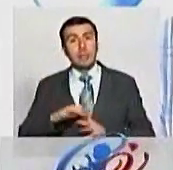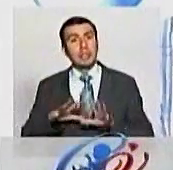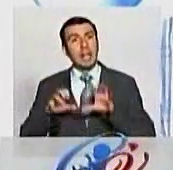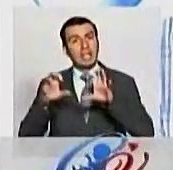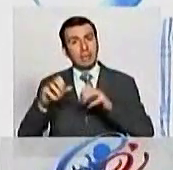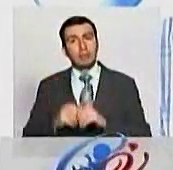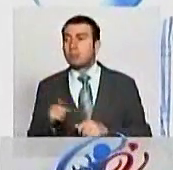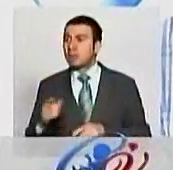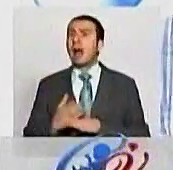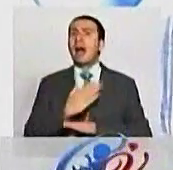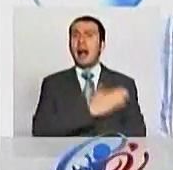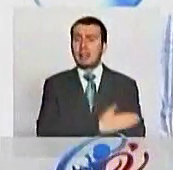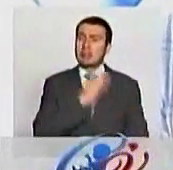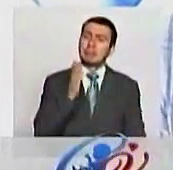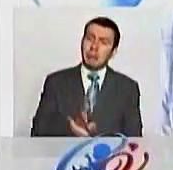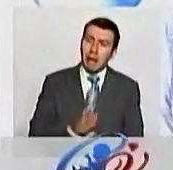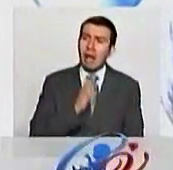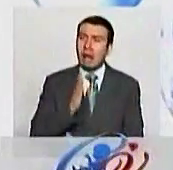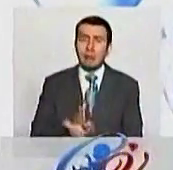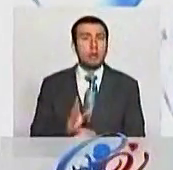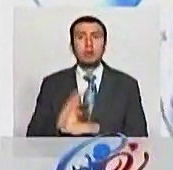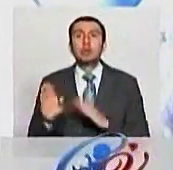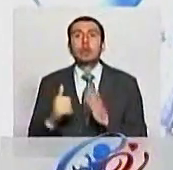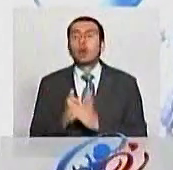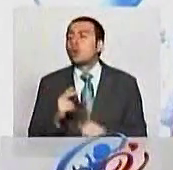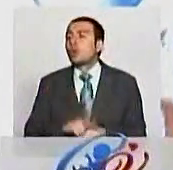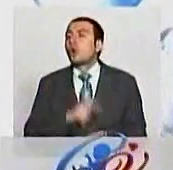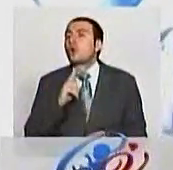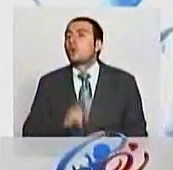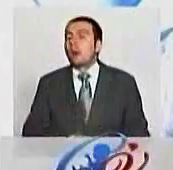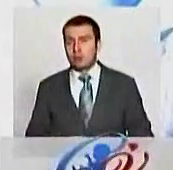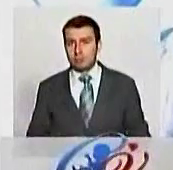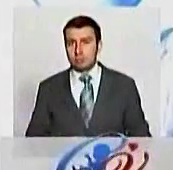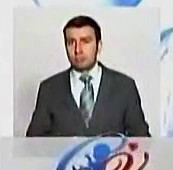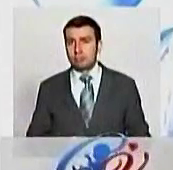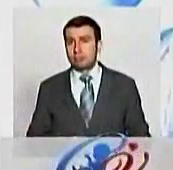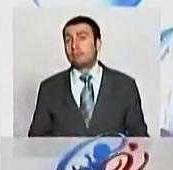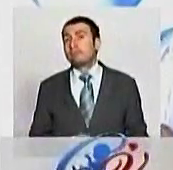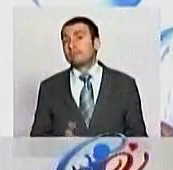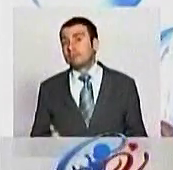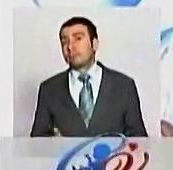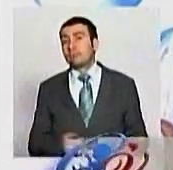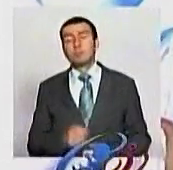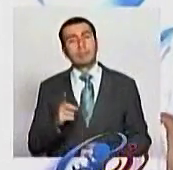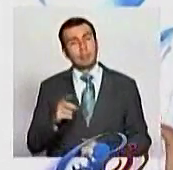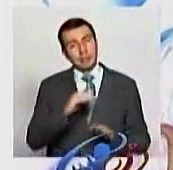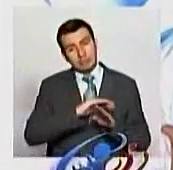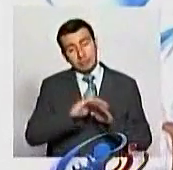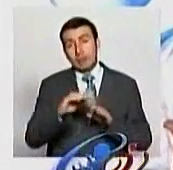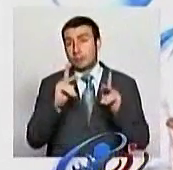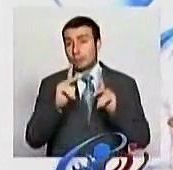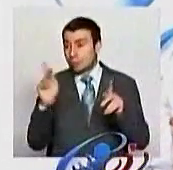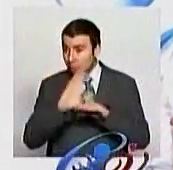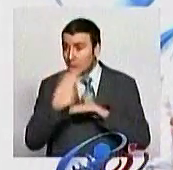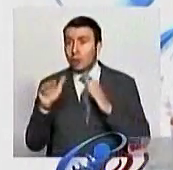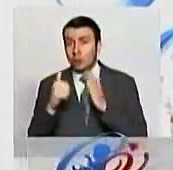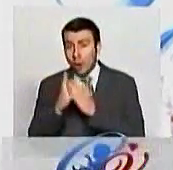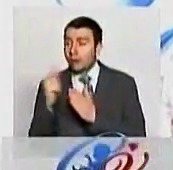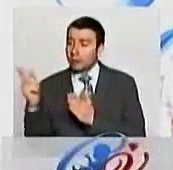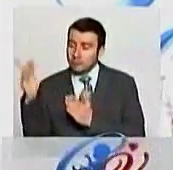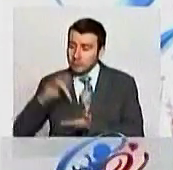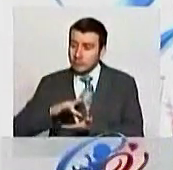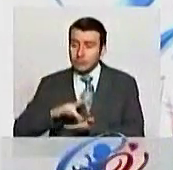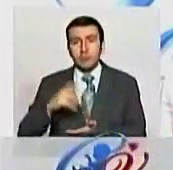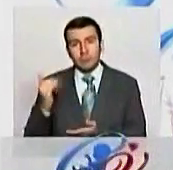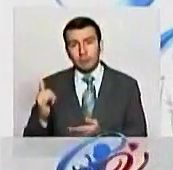salía normal. Entonces es invitar a las personas para que se hagan sus exámenes de laboratorio.